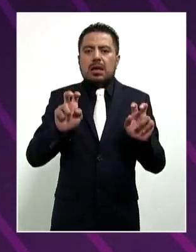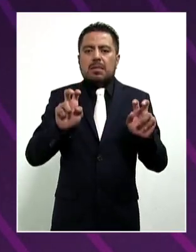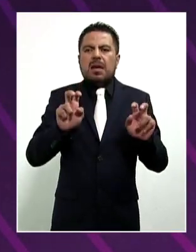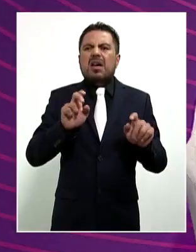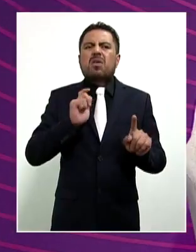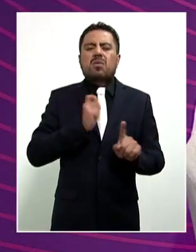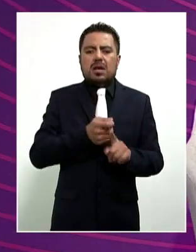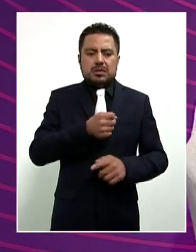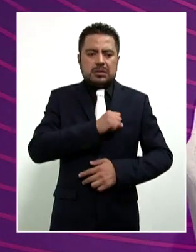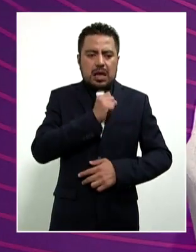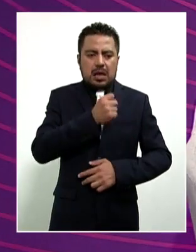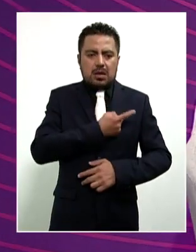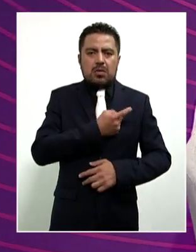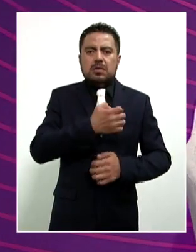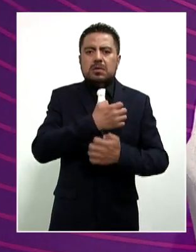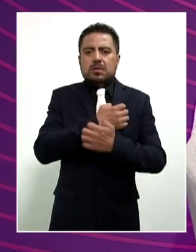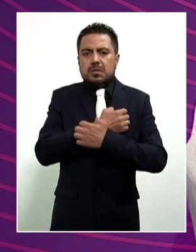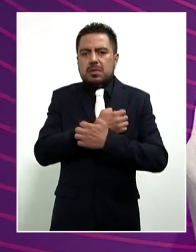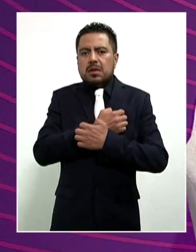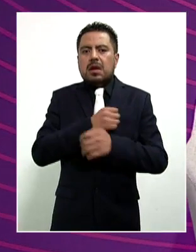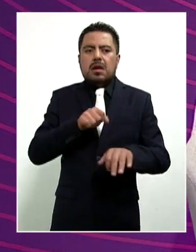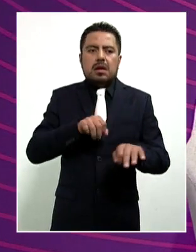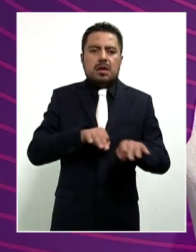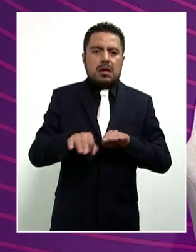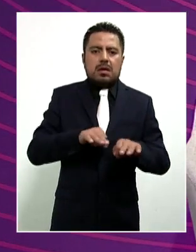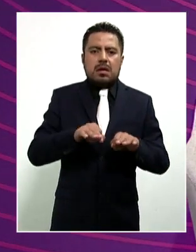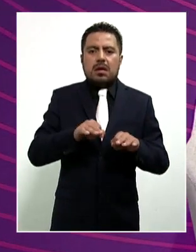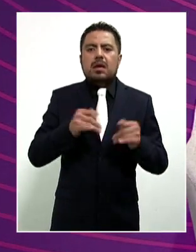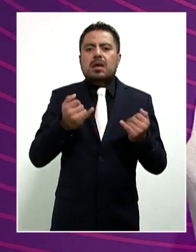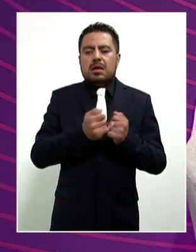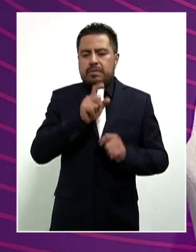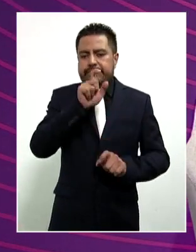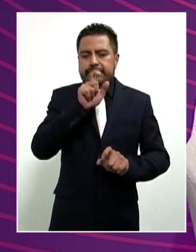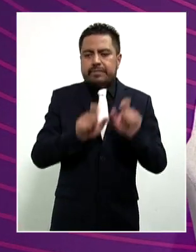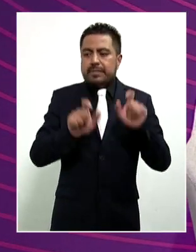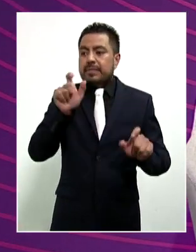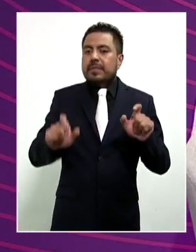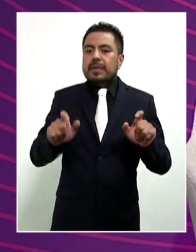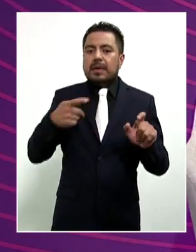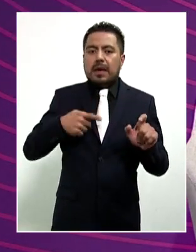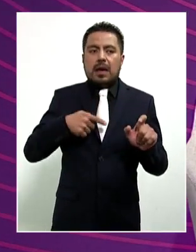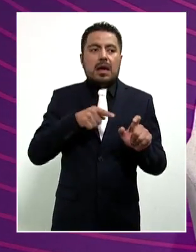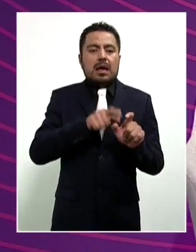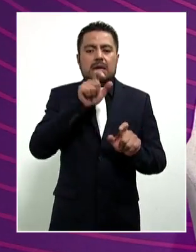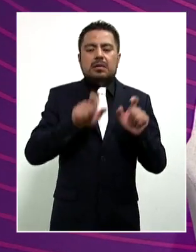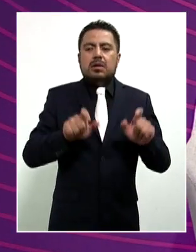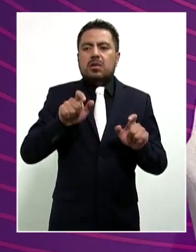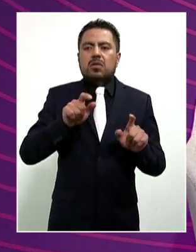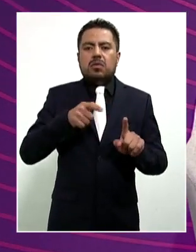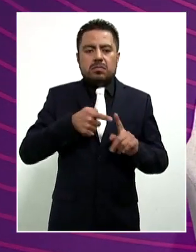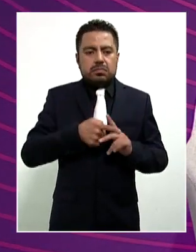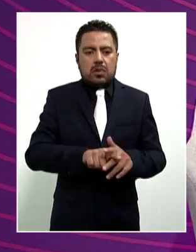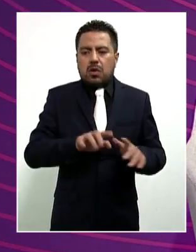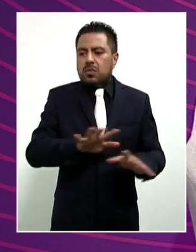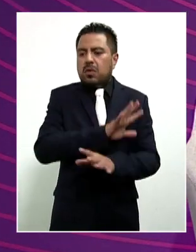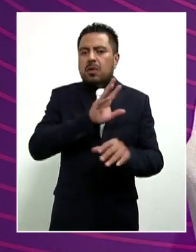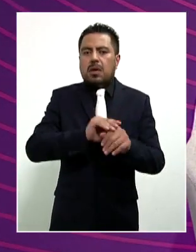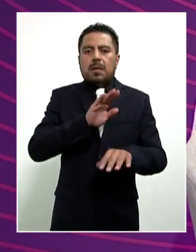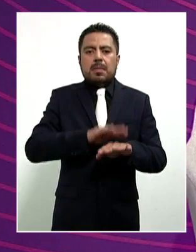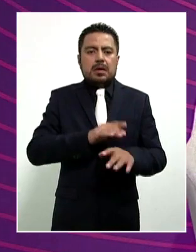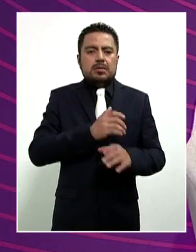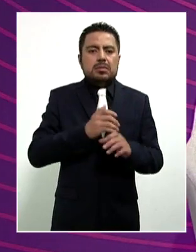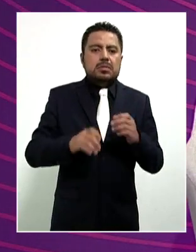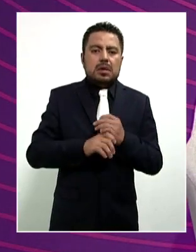sea, de salud, de educación, laboral y de identidad, porque la identidad a final de cuentas es el punto de arranque de todo lo demás.